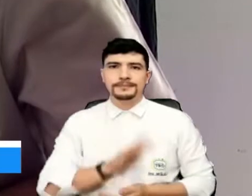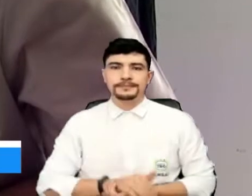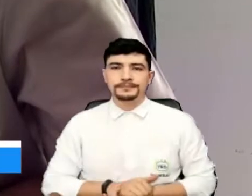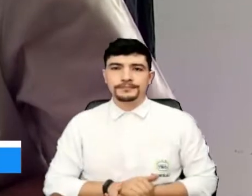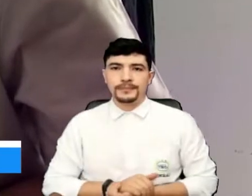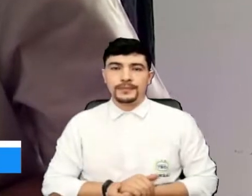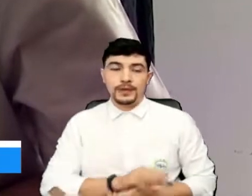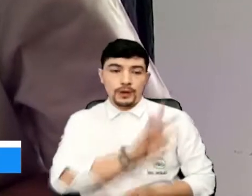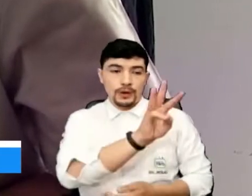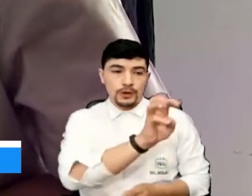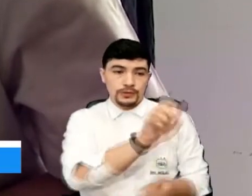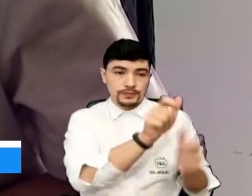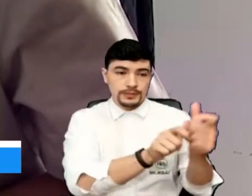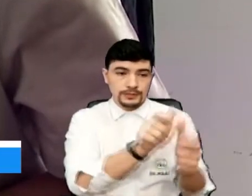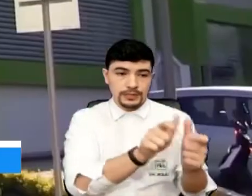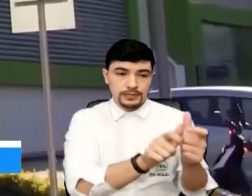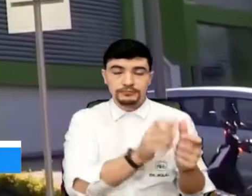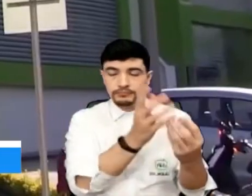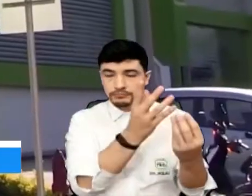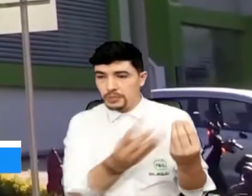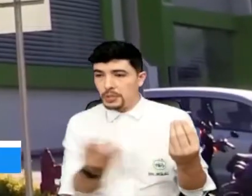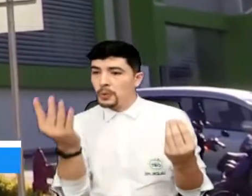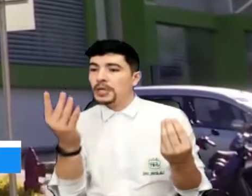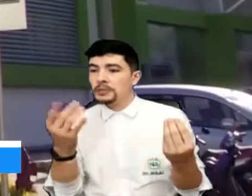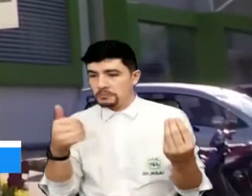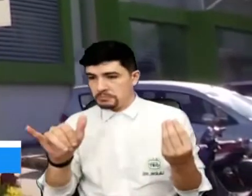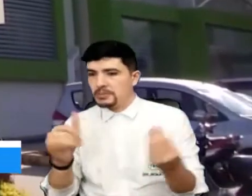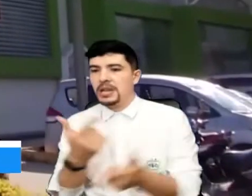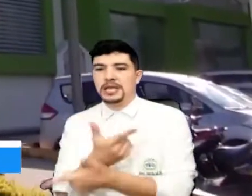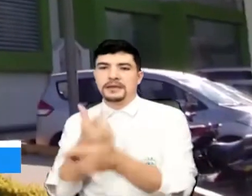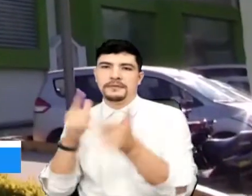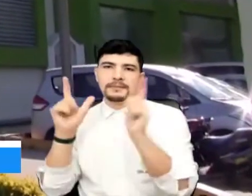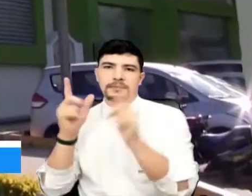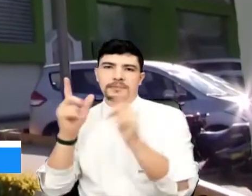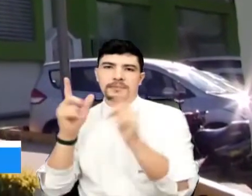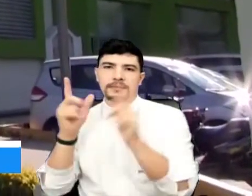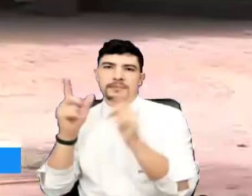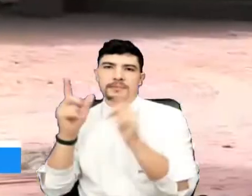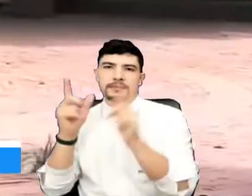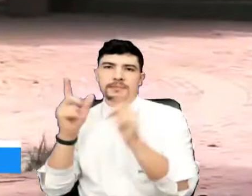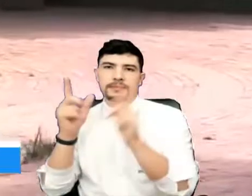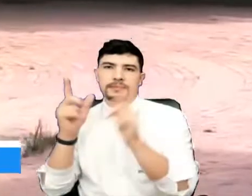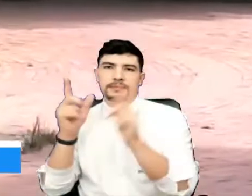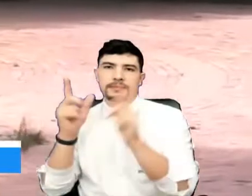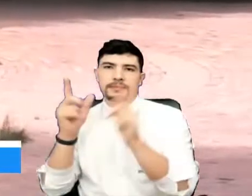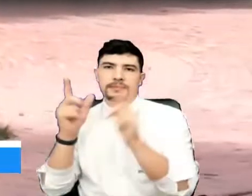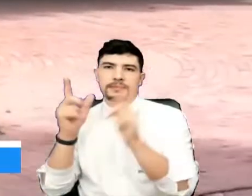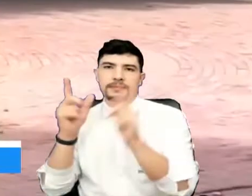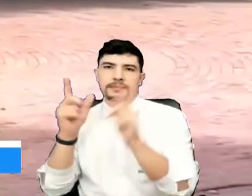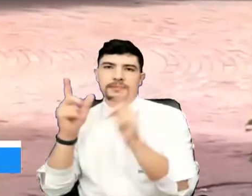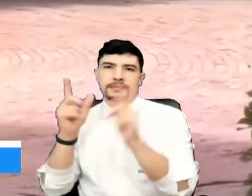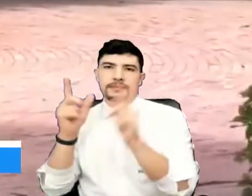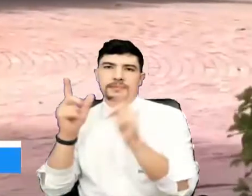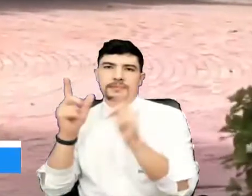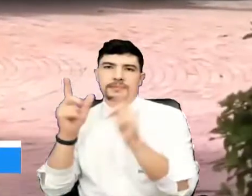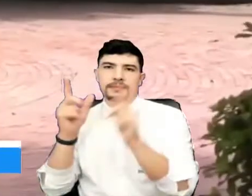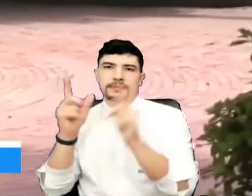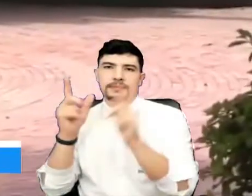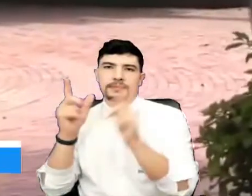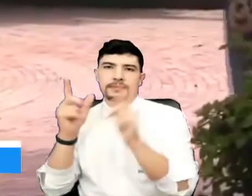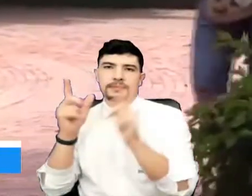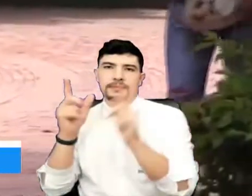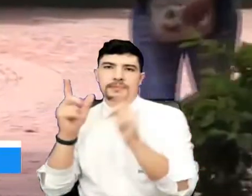de COVID-19, con lo cual suma un total de 8 casos confirmados. Esto siguiendo los